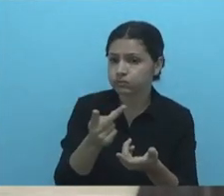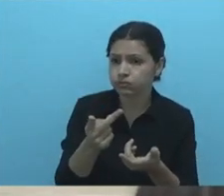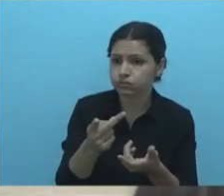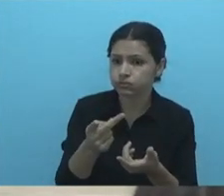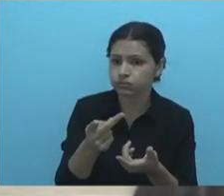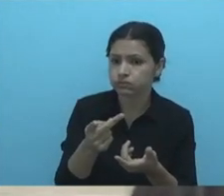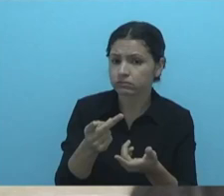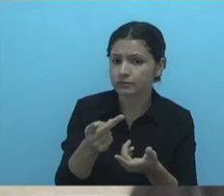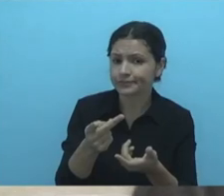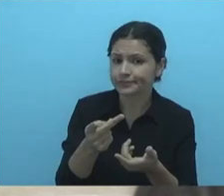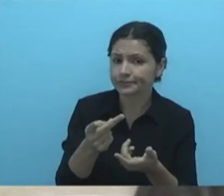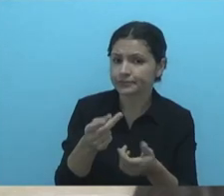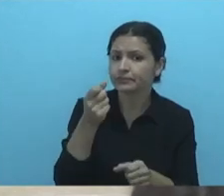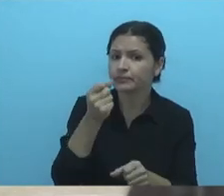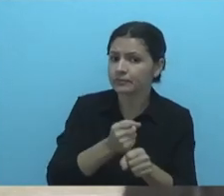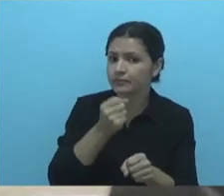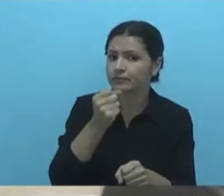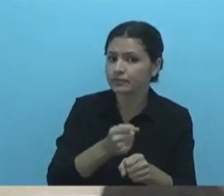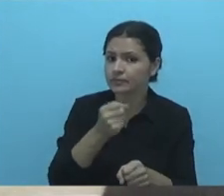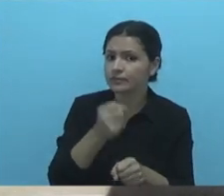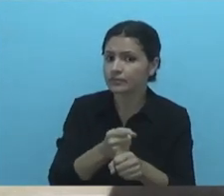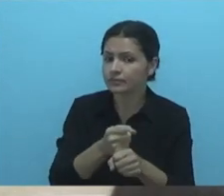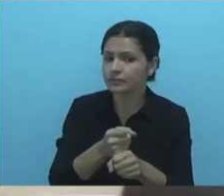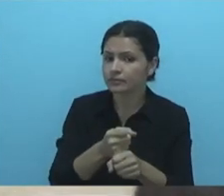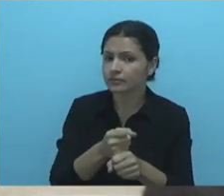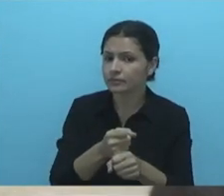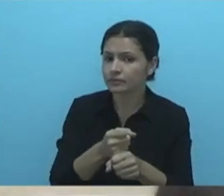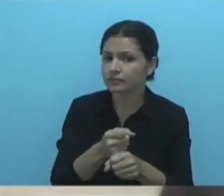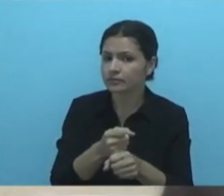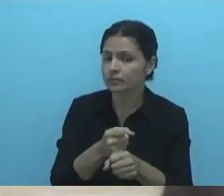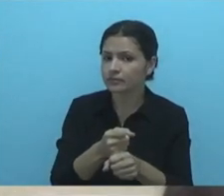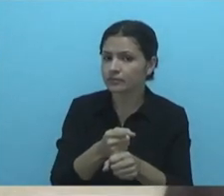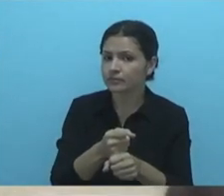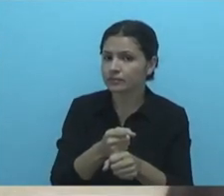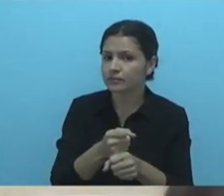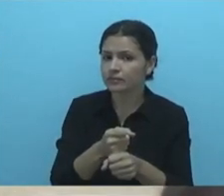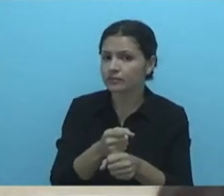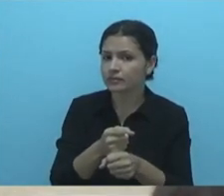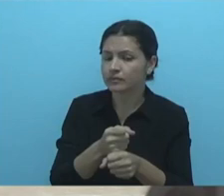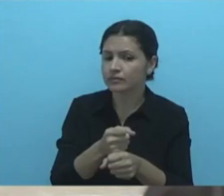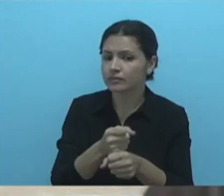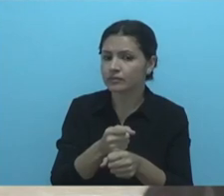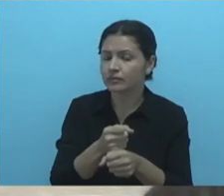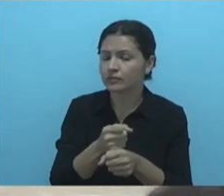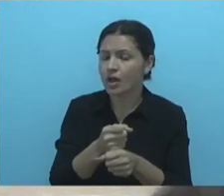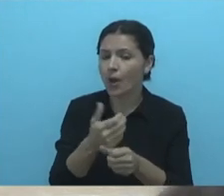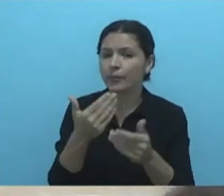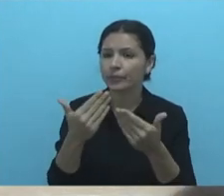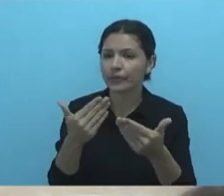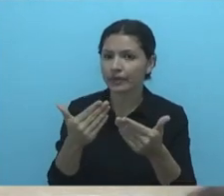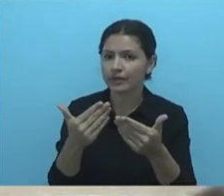porque trabajaron trabajaron para que existiese una norma